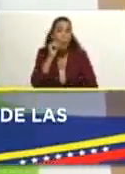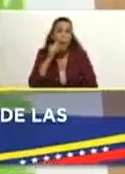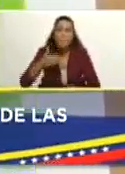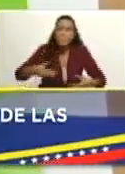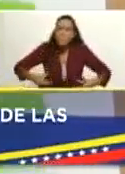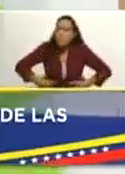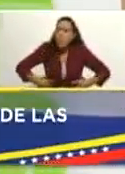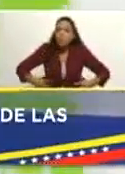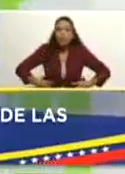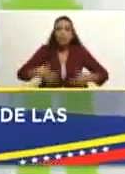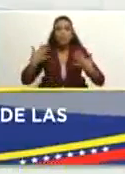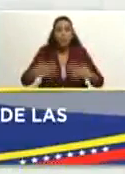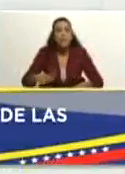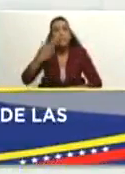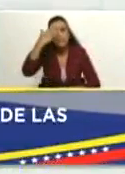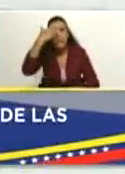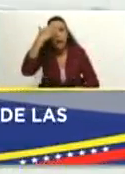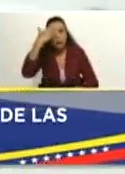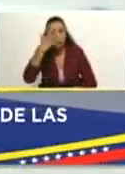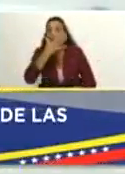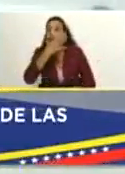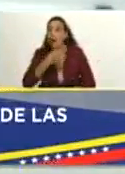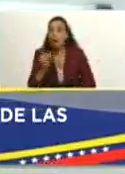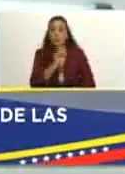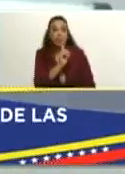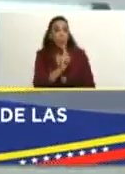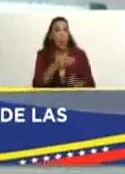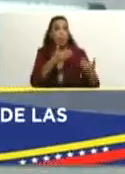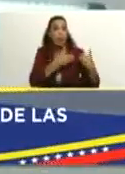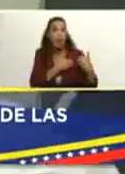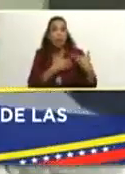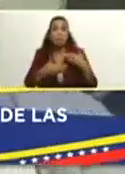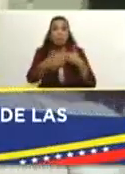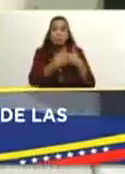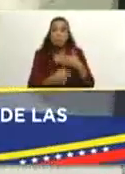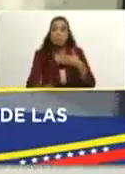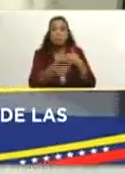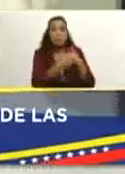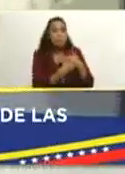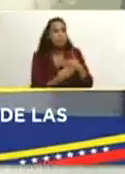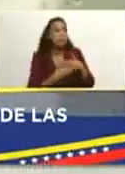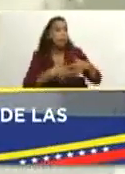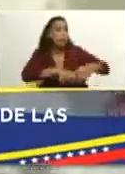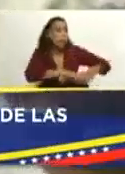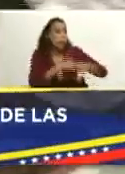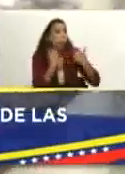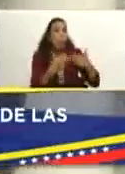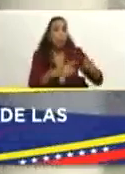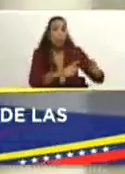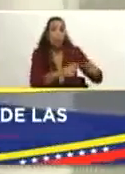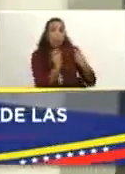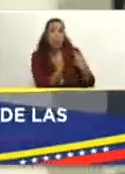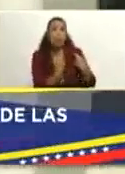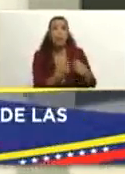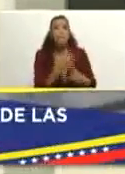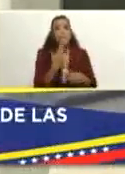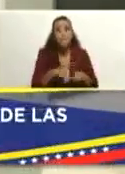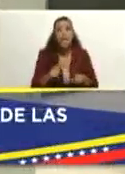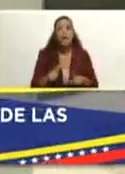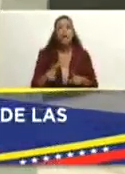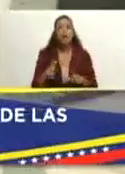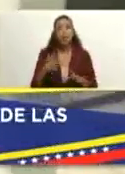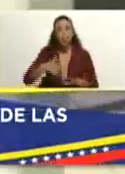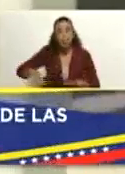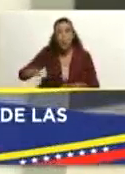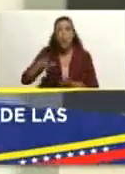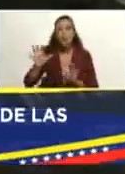esfuerzo, presidente. Sé que usted no lo ha tenido fácil con este bloqueo, con el bloqueo económico, pero bueno, estamos